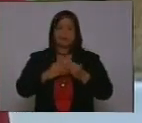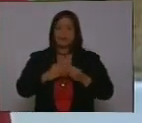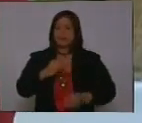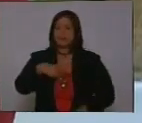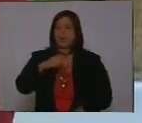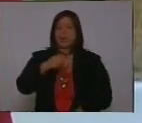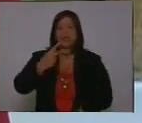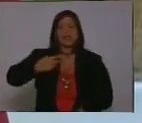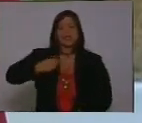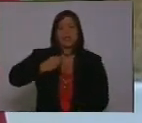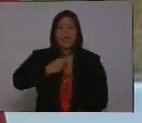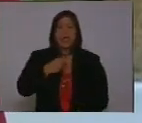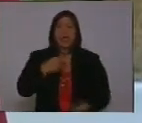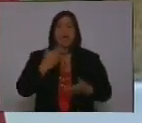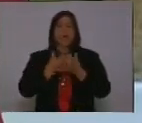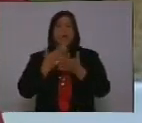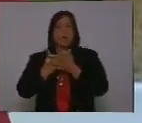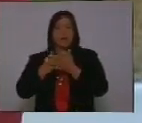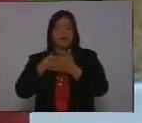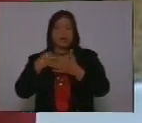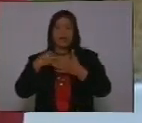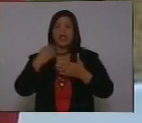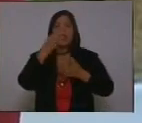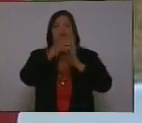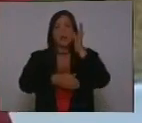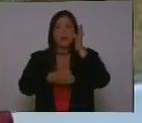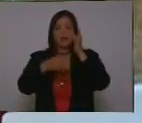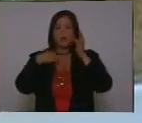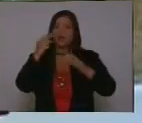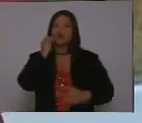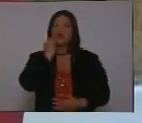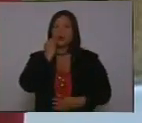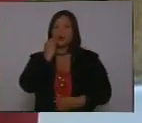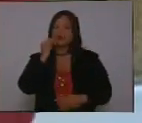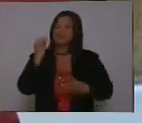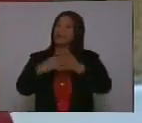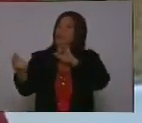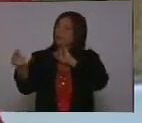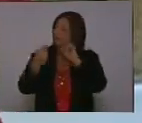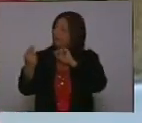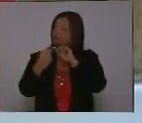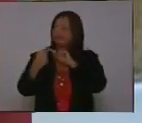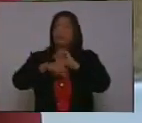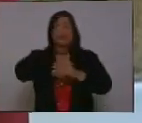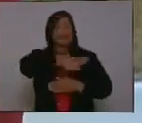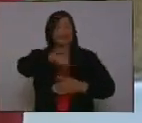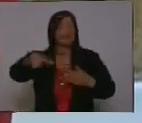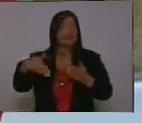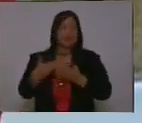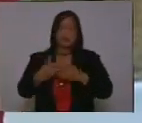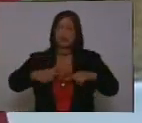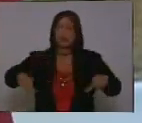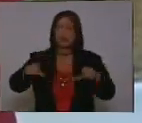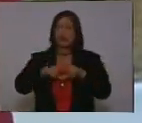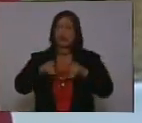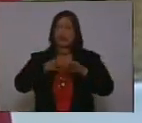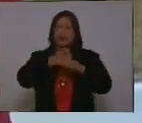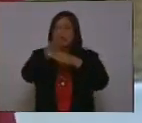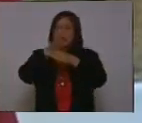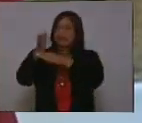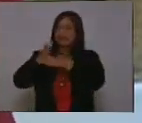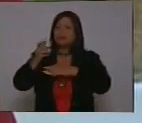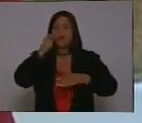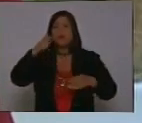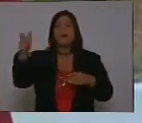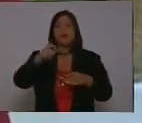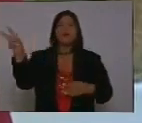esta propuesta, valga la expresión, de capítulo de la juventud, para que sea debatido en todos y cada uno de los rincones del